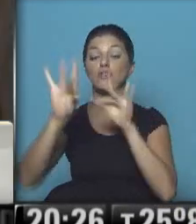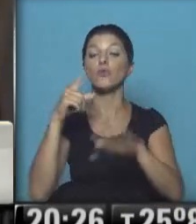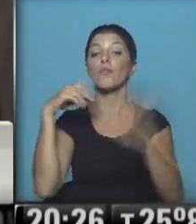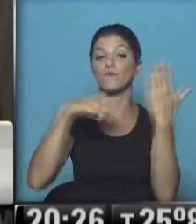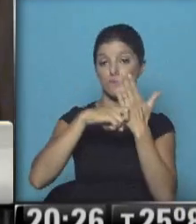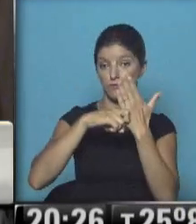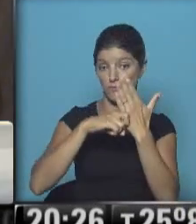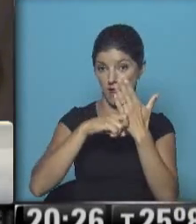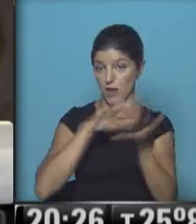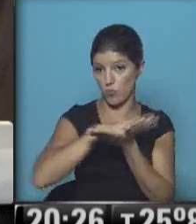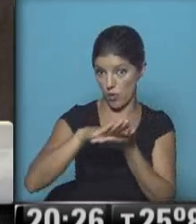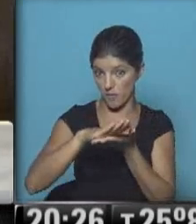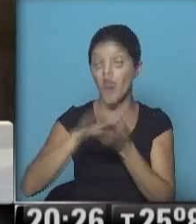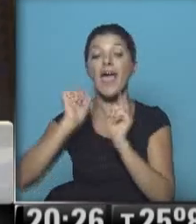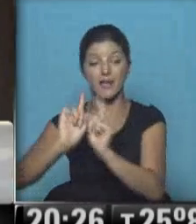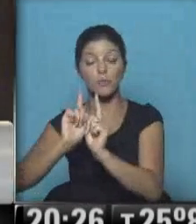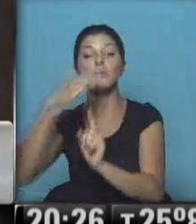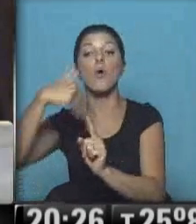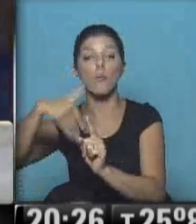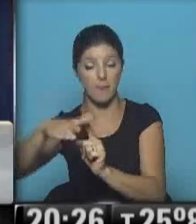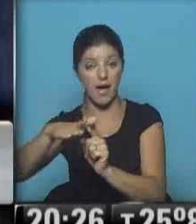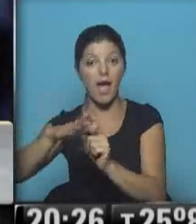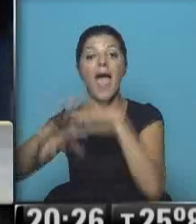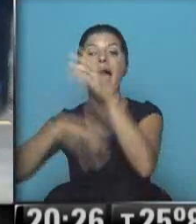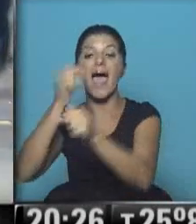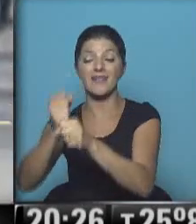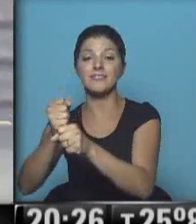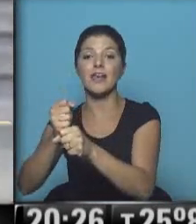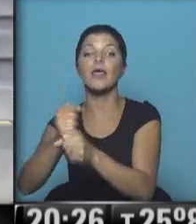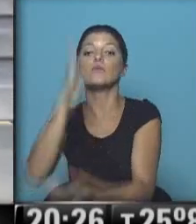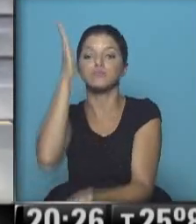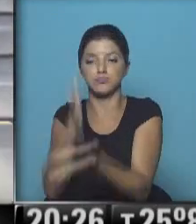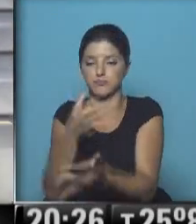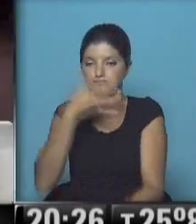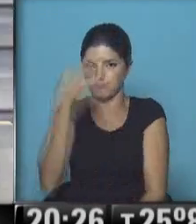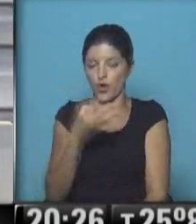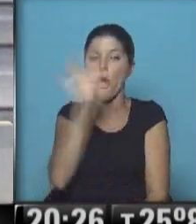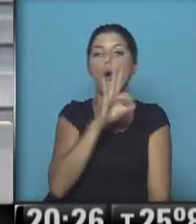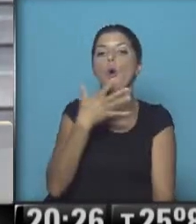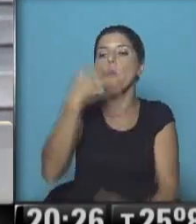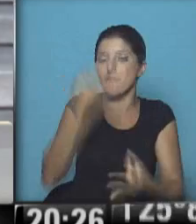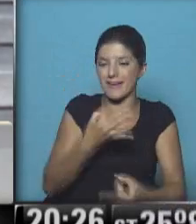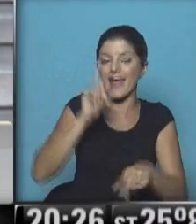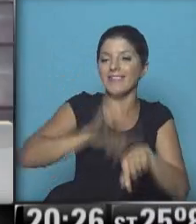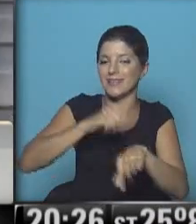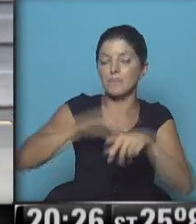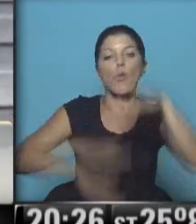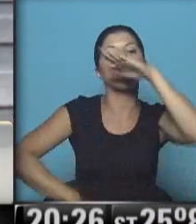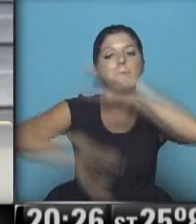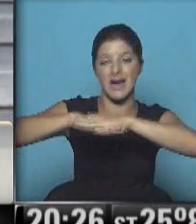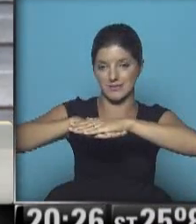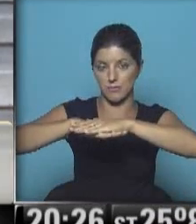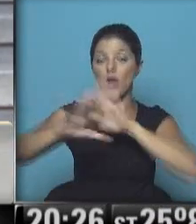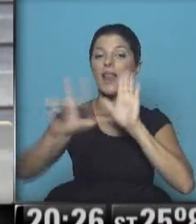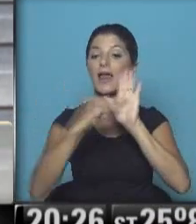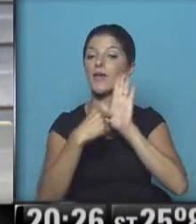en fiscalías. Esta medida tendrá vigencia hasta que se dicte sentencia definitiva o se cumpla el plazo máximo previsto por la